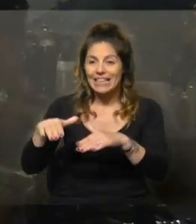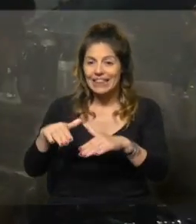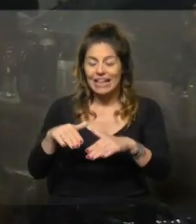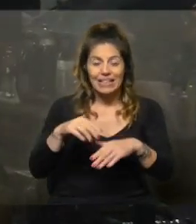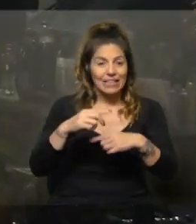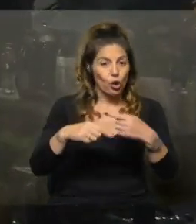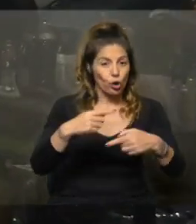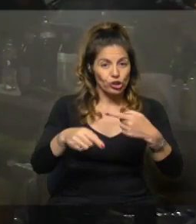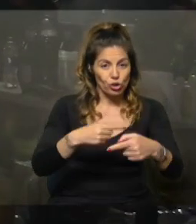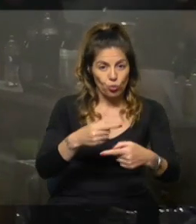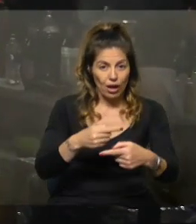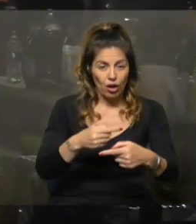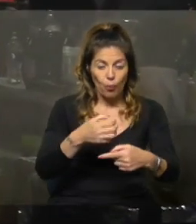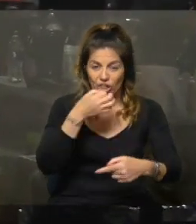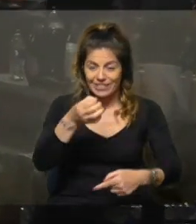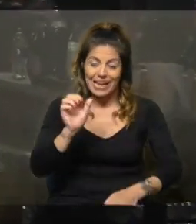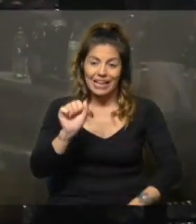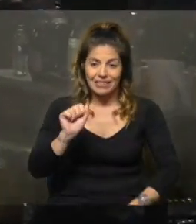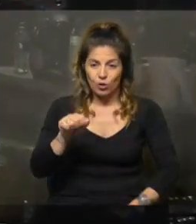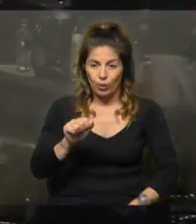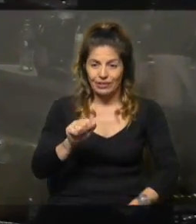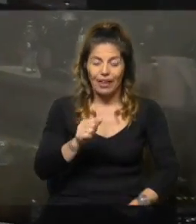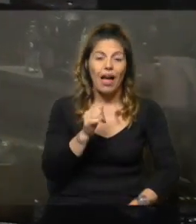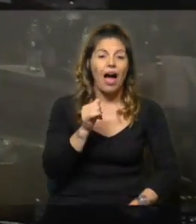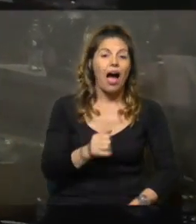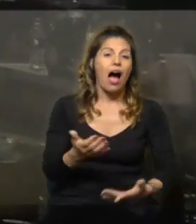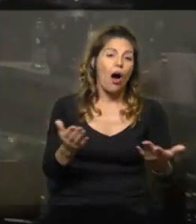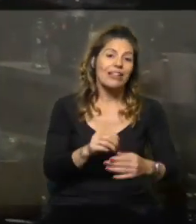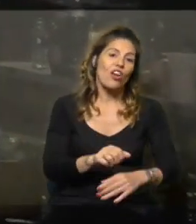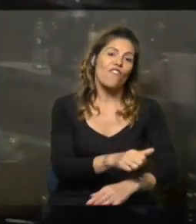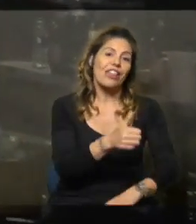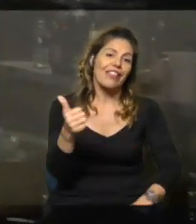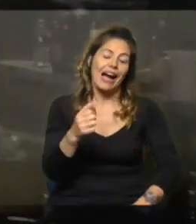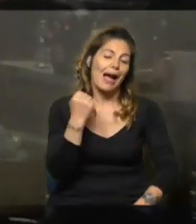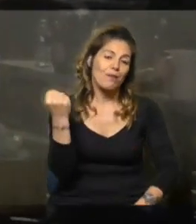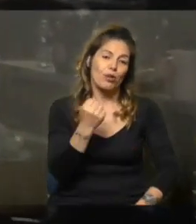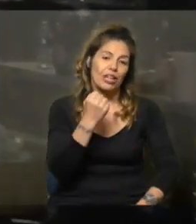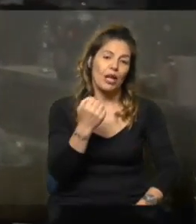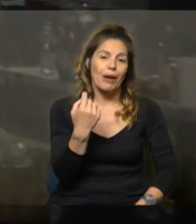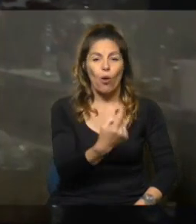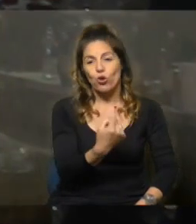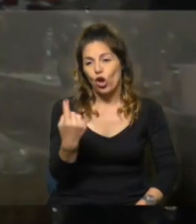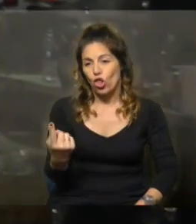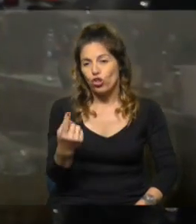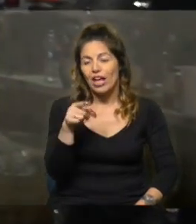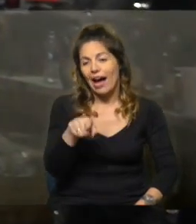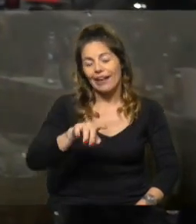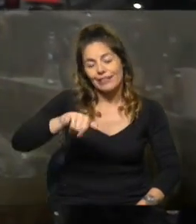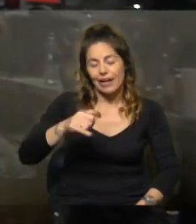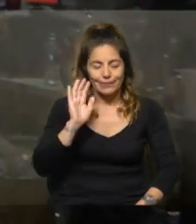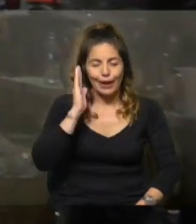como venían siendo las encuestas ahora si hay una ventaja importante para alguno de los dos candidatos se estima que ya se